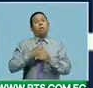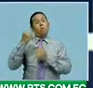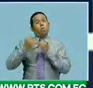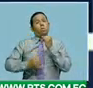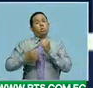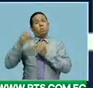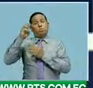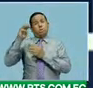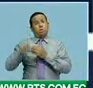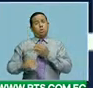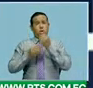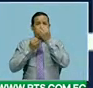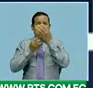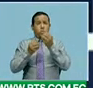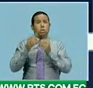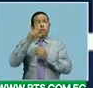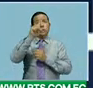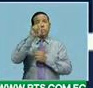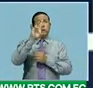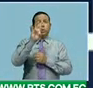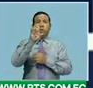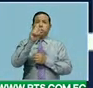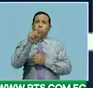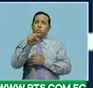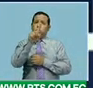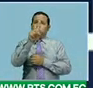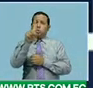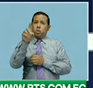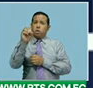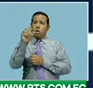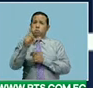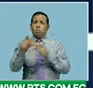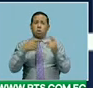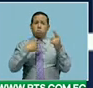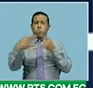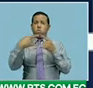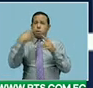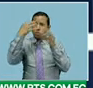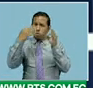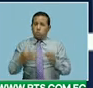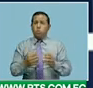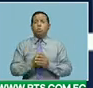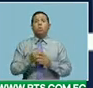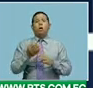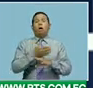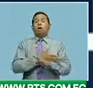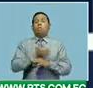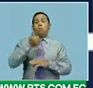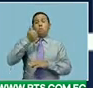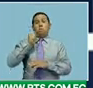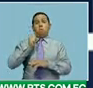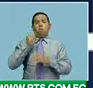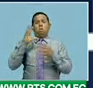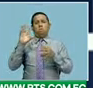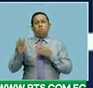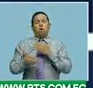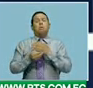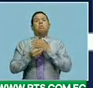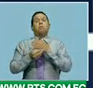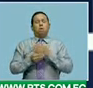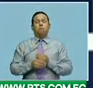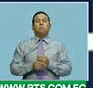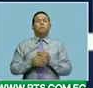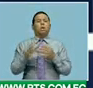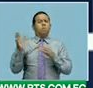registra 170.110 casos confirmados, 548 más que el día anterior. También se detalla que entre los